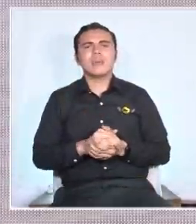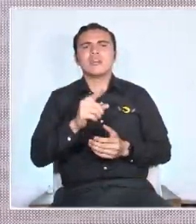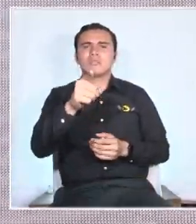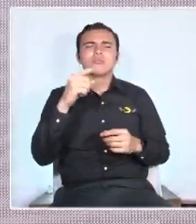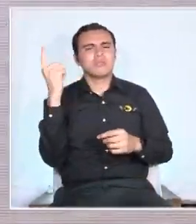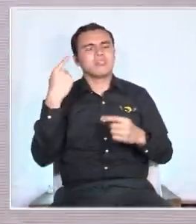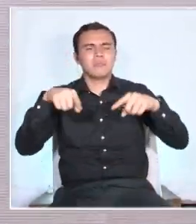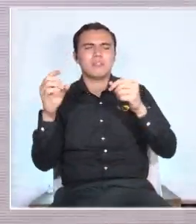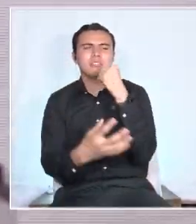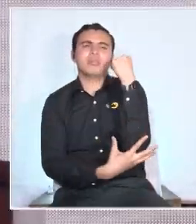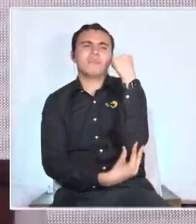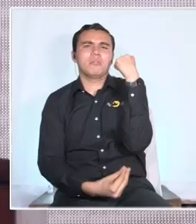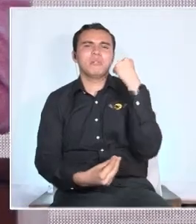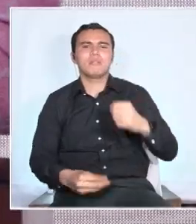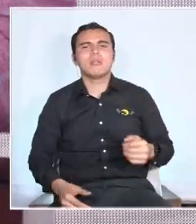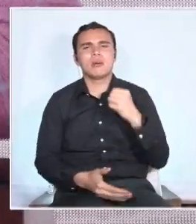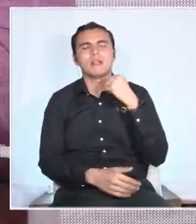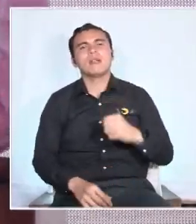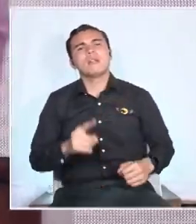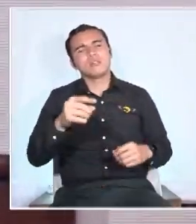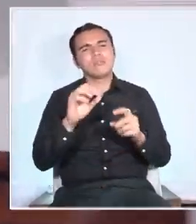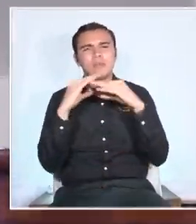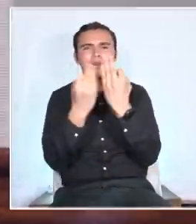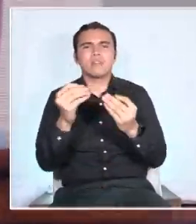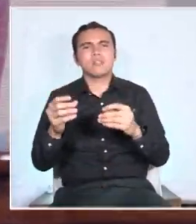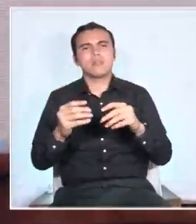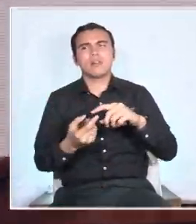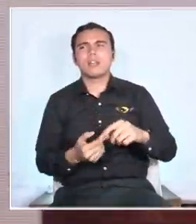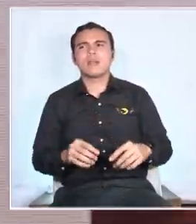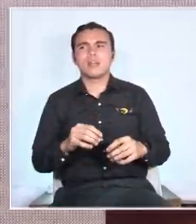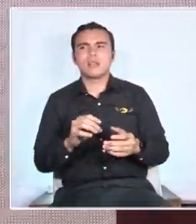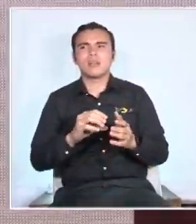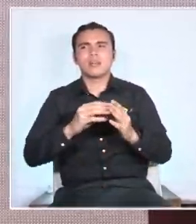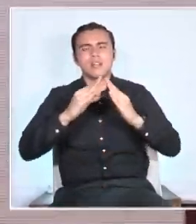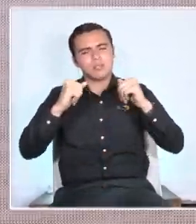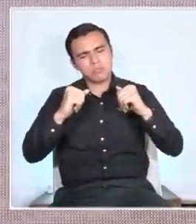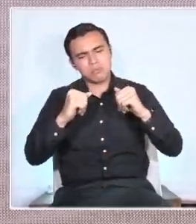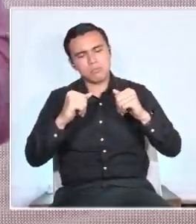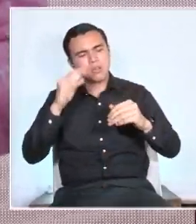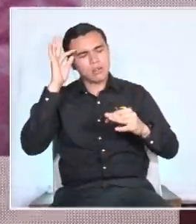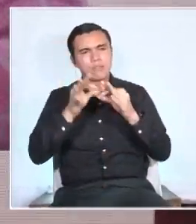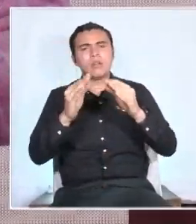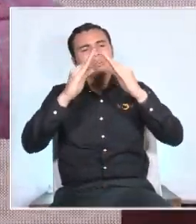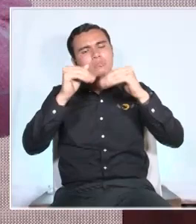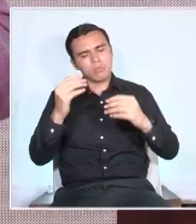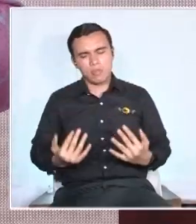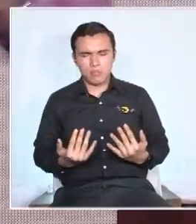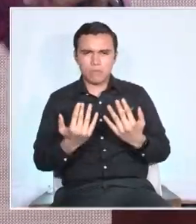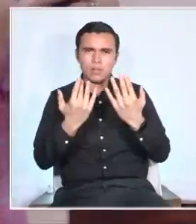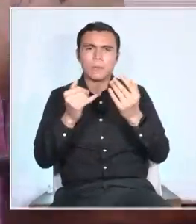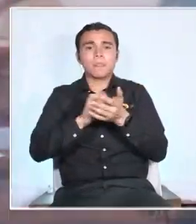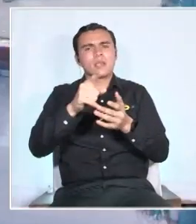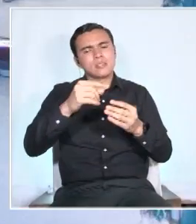pobre, tu familia nunca se va a arreglar. Y te tumban la fe, te tumban el fuego